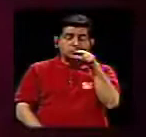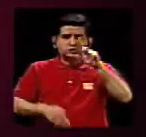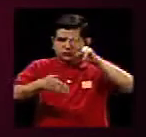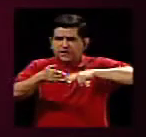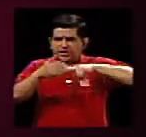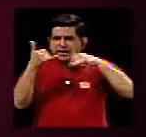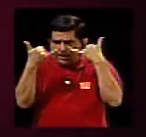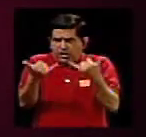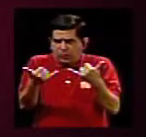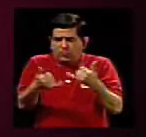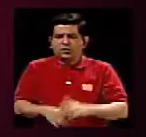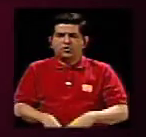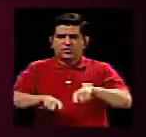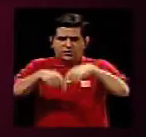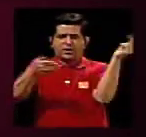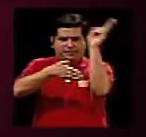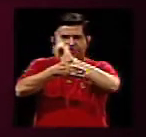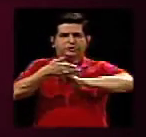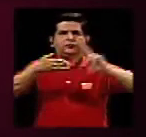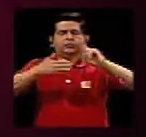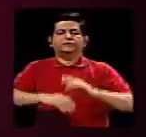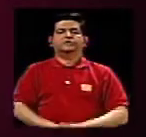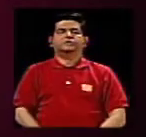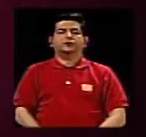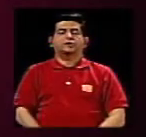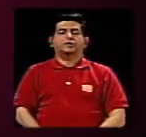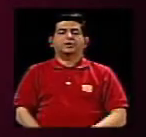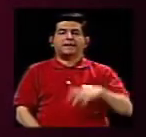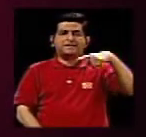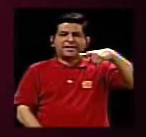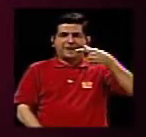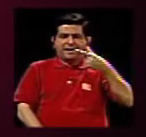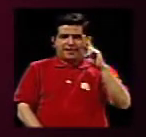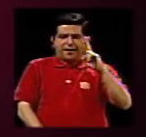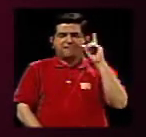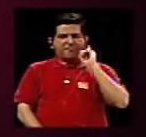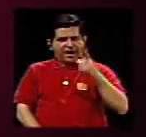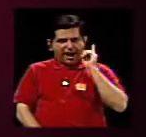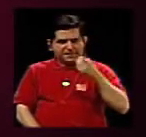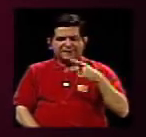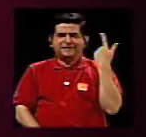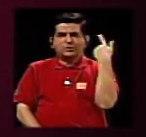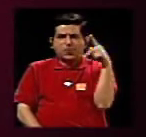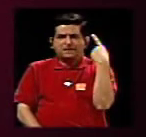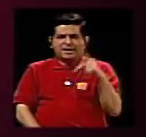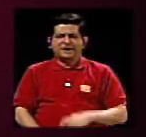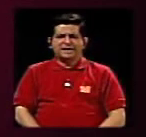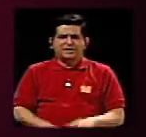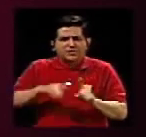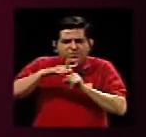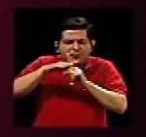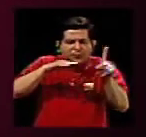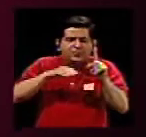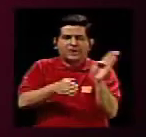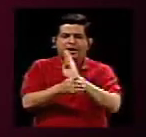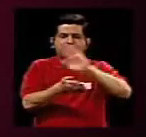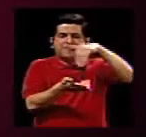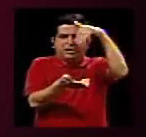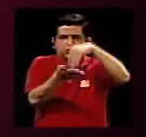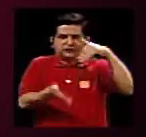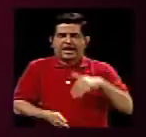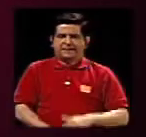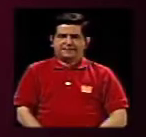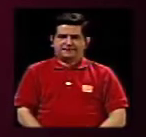pueden leer en el semanario universidad procuraduría advirtió riesgo de filtración en Banco